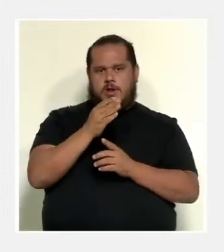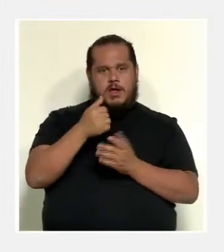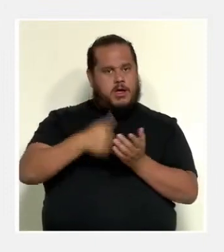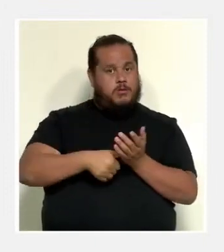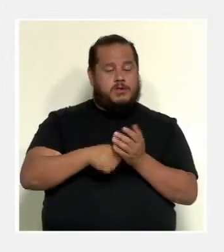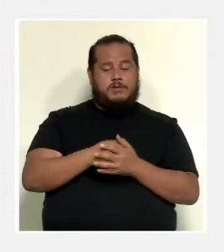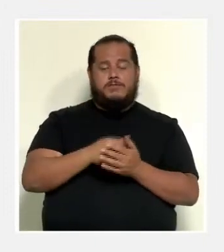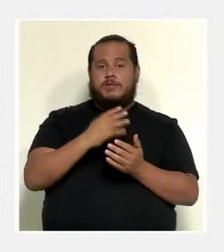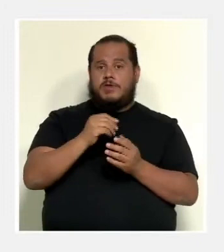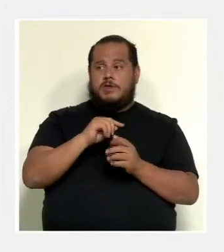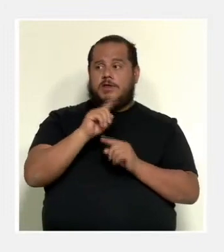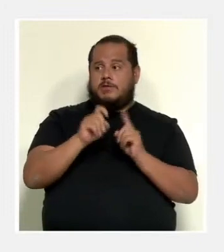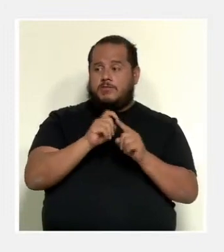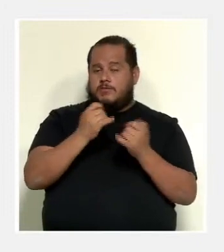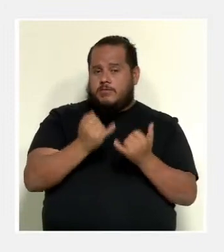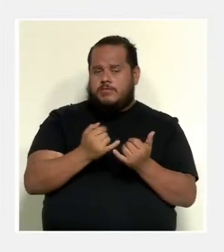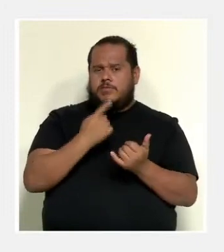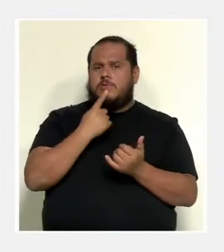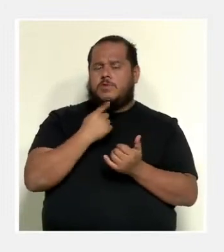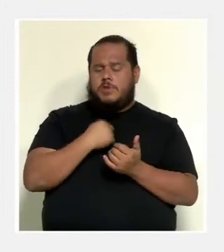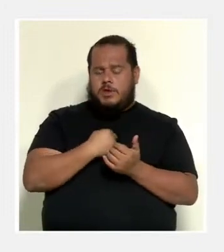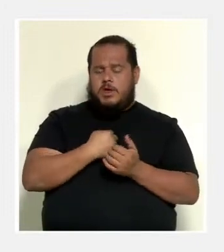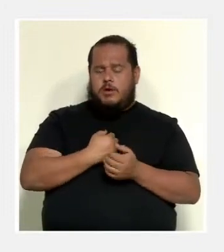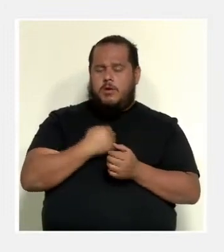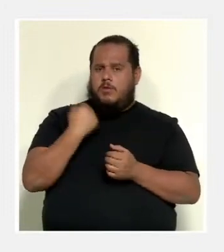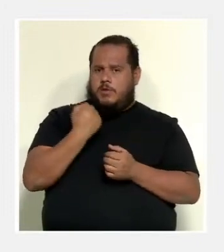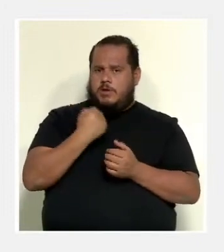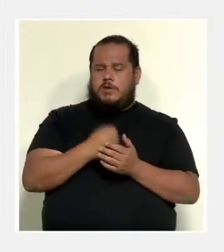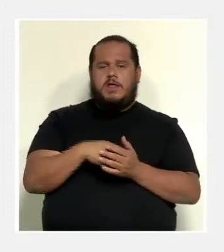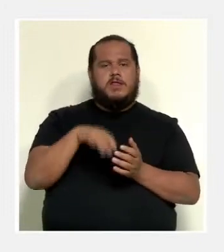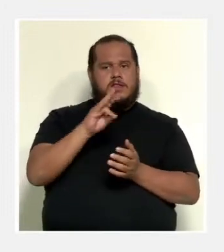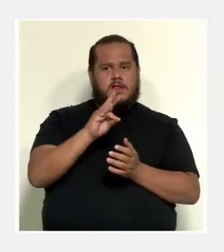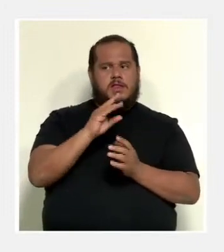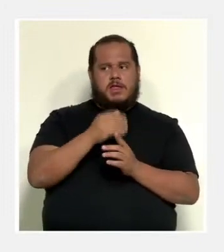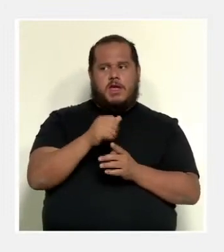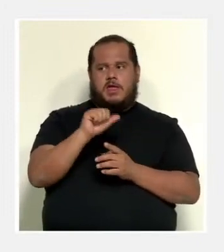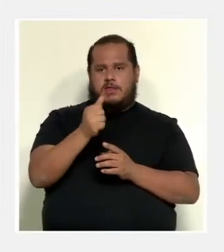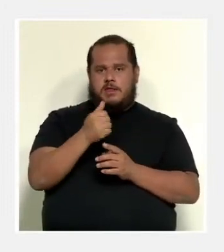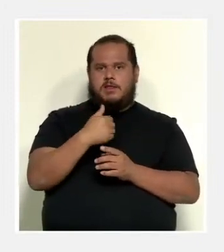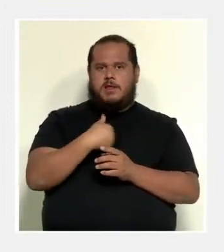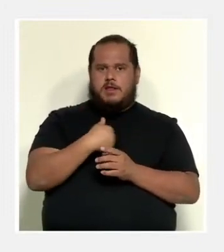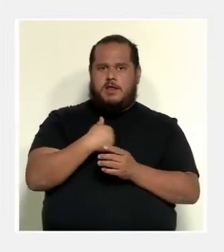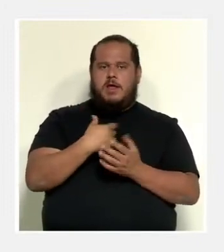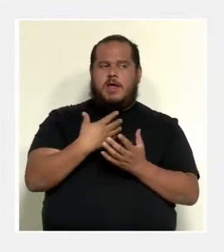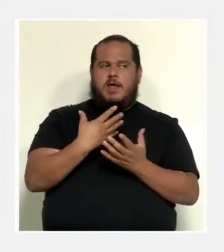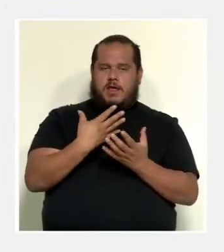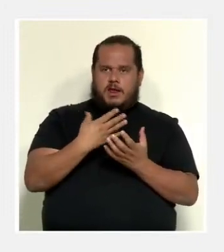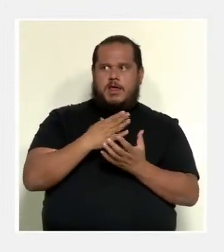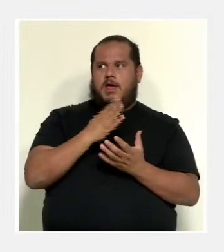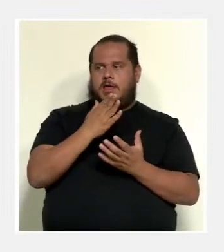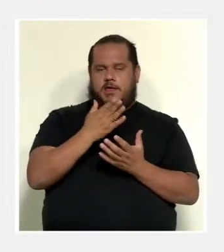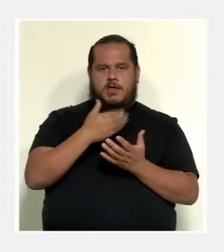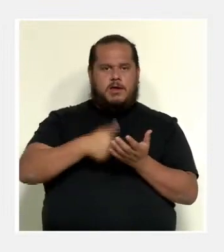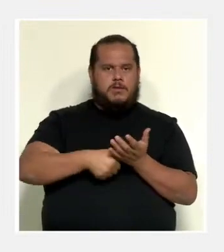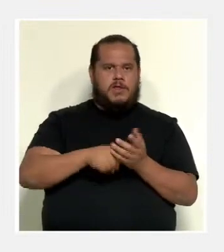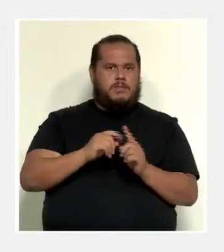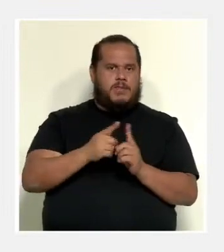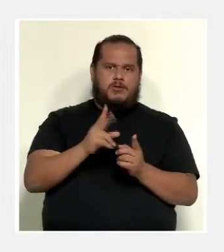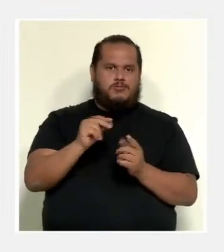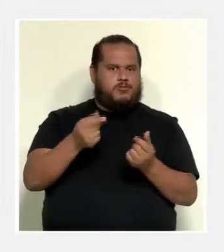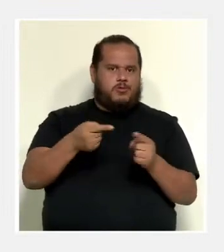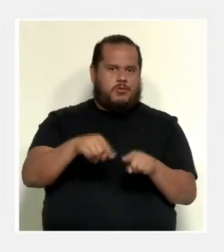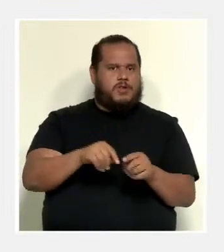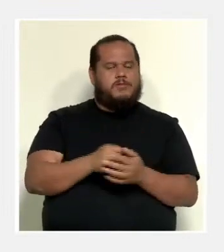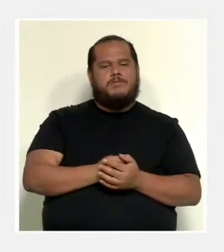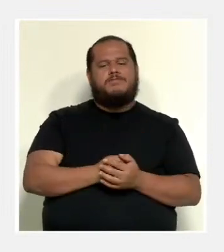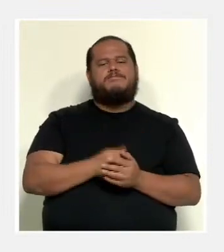las encuestas de esta vez nos dijeron consistentemente que 7 de cada 10 tenían la intención de ir a votar. Y sí, no pasó.